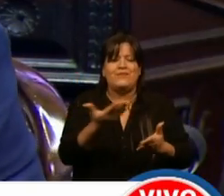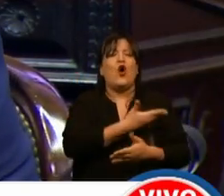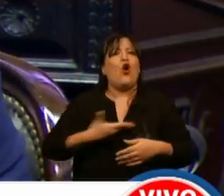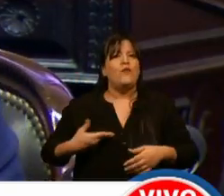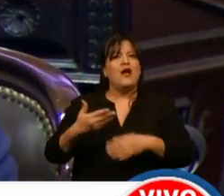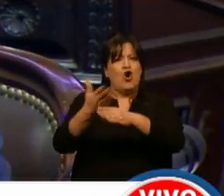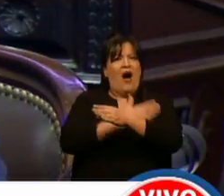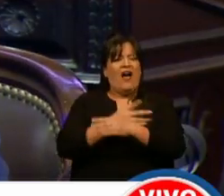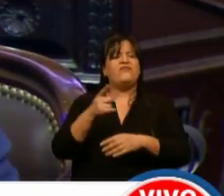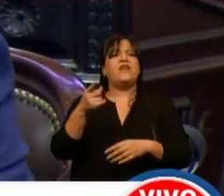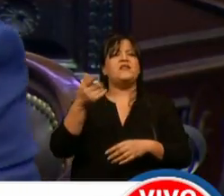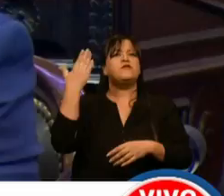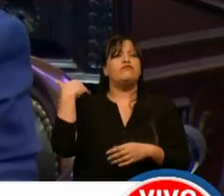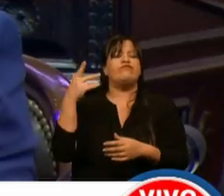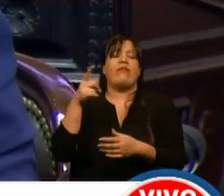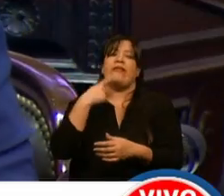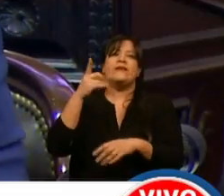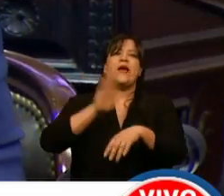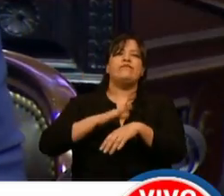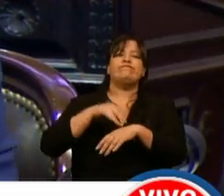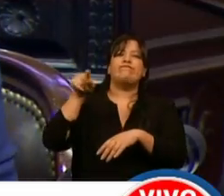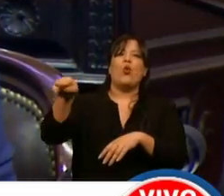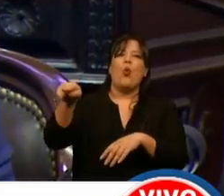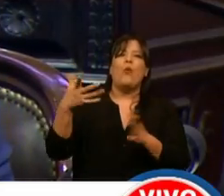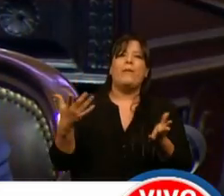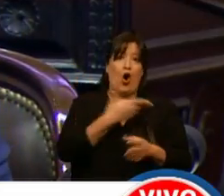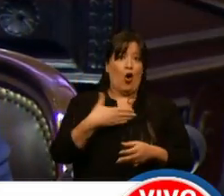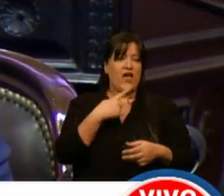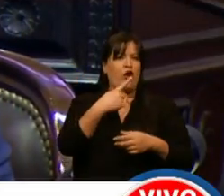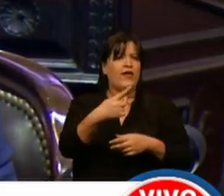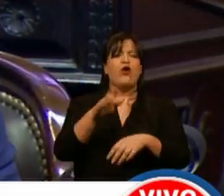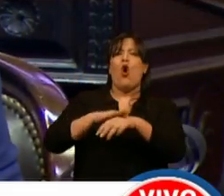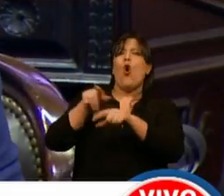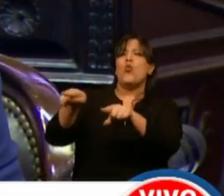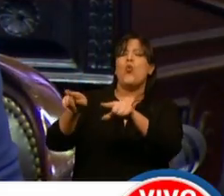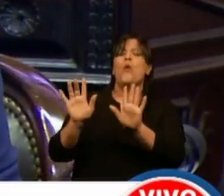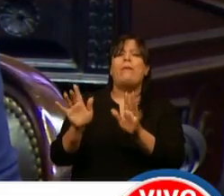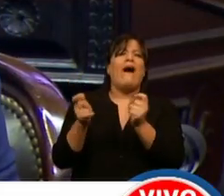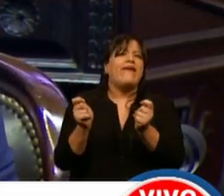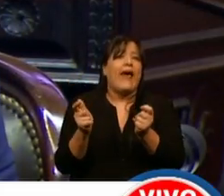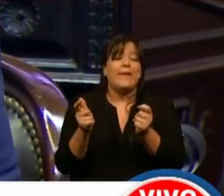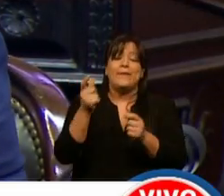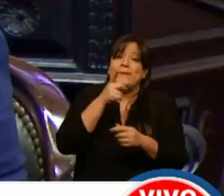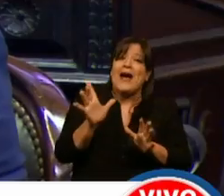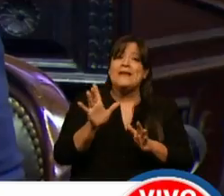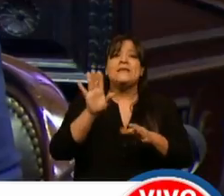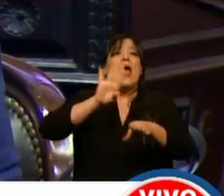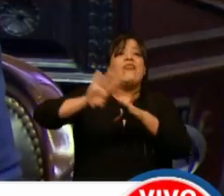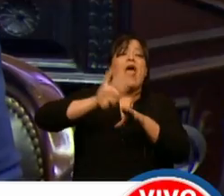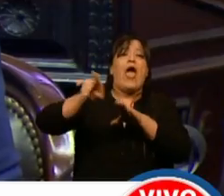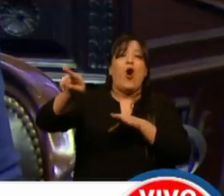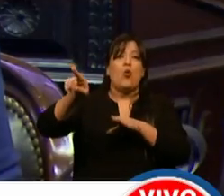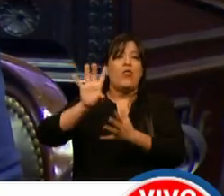principio hecho he hecho la puerta de alguna manera creo yo a la deuda que tenía la